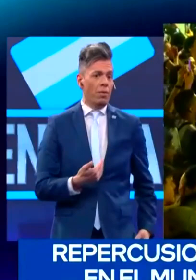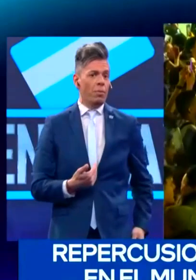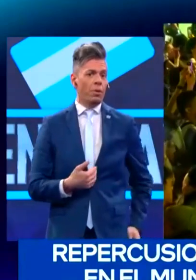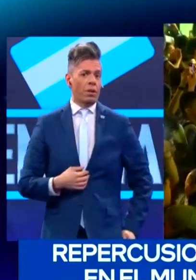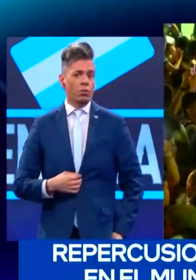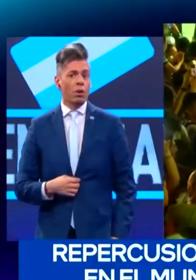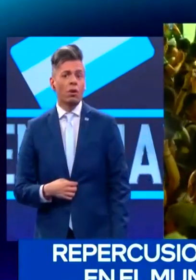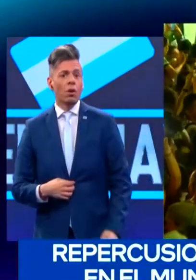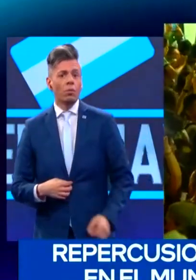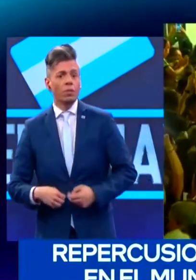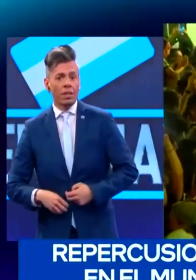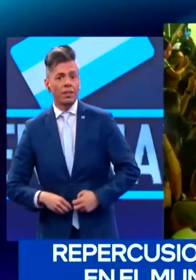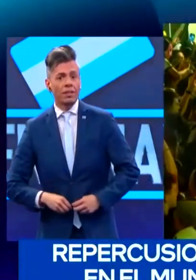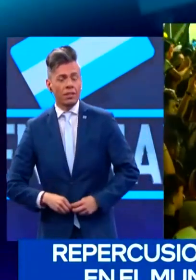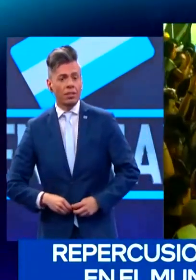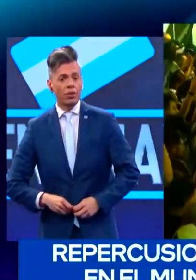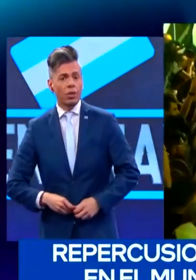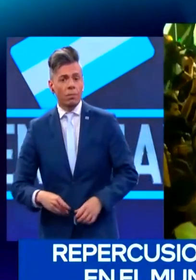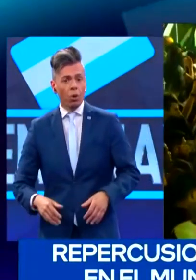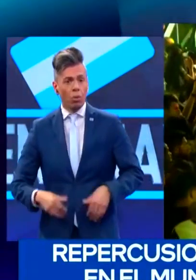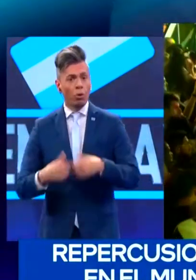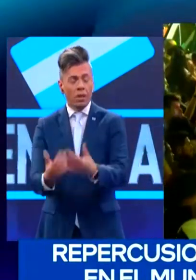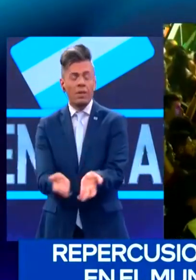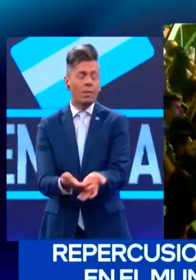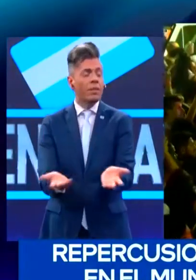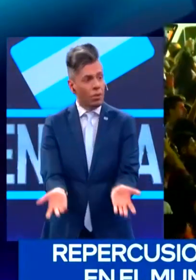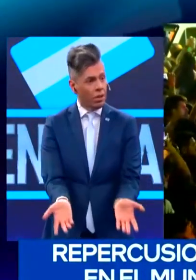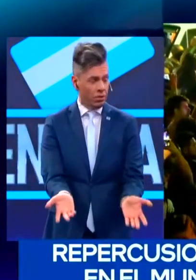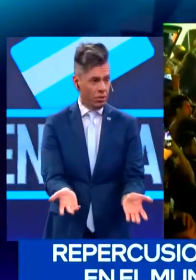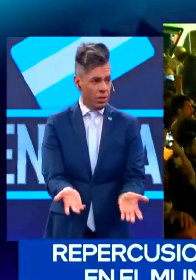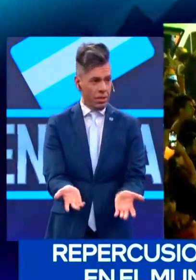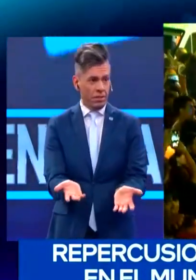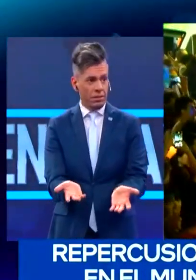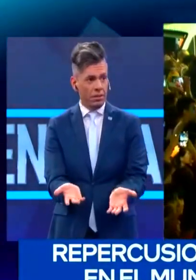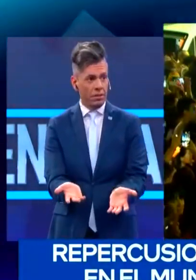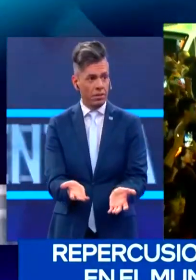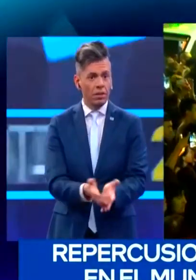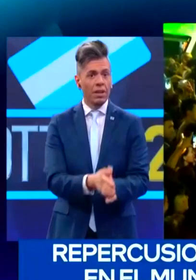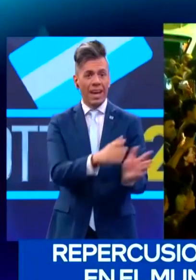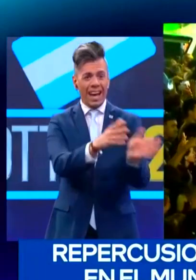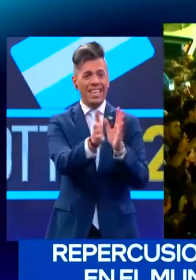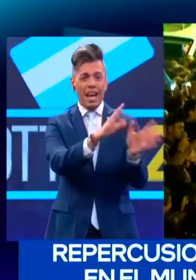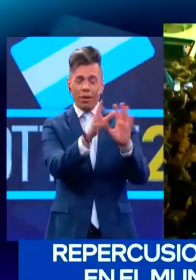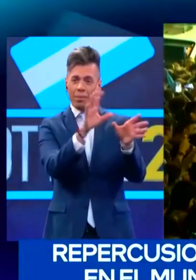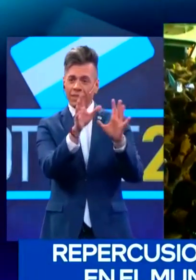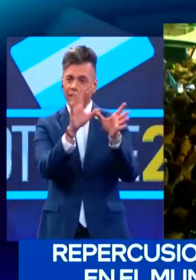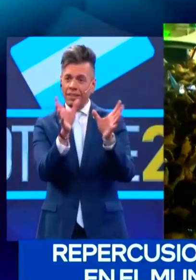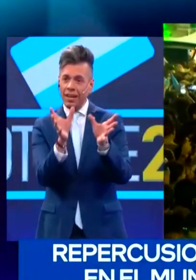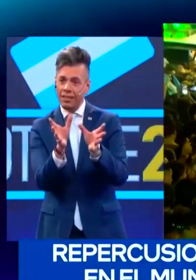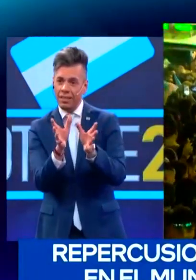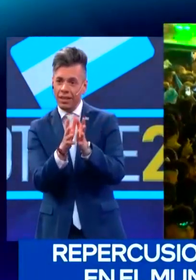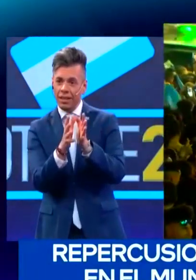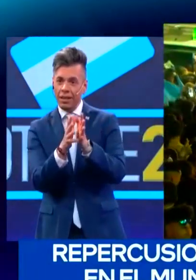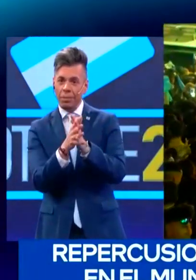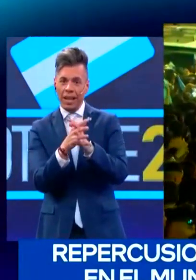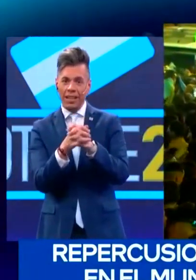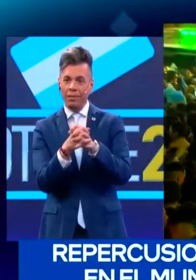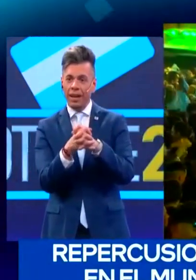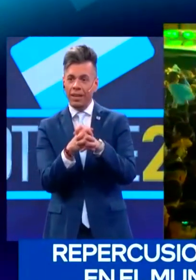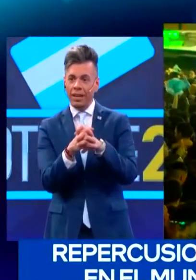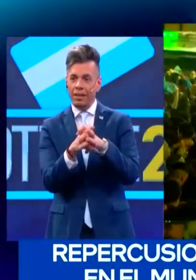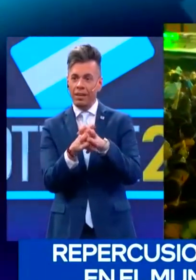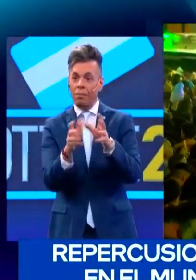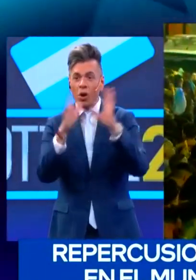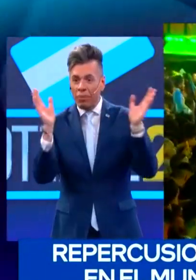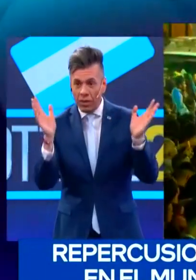si nos guiamos por el resultado, mucha gente decidió ir por lo políticamente incorrecto, si querés, ¿no? Ahí Alfa me parece que entra en ese